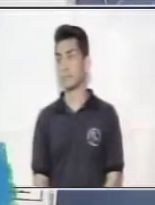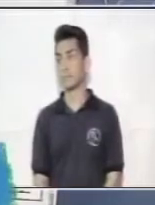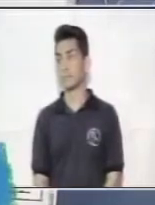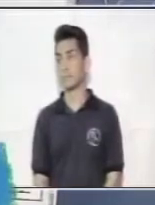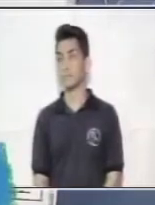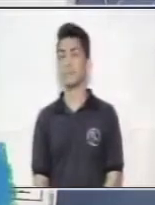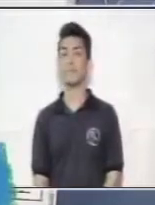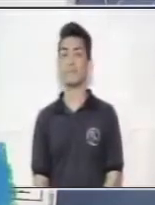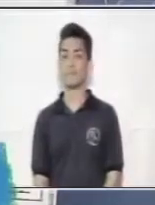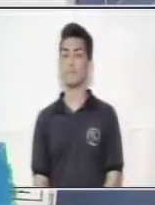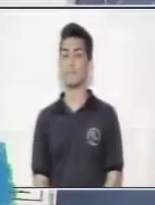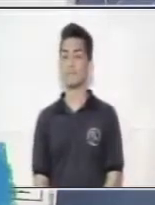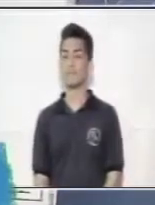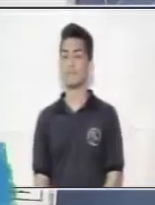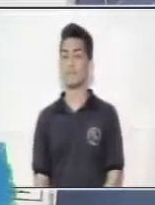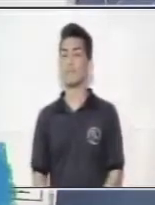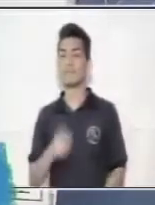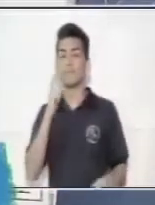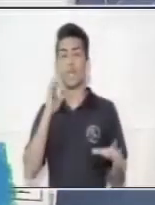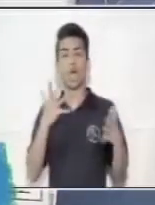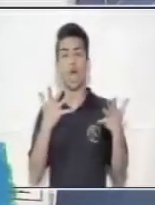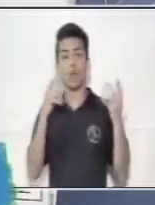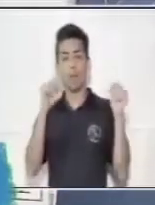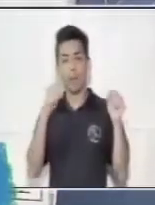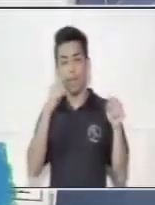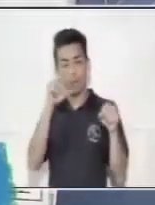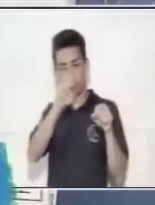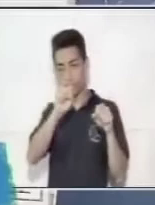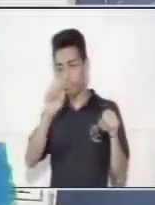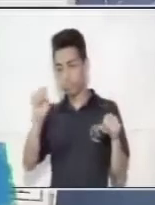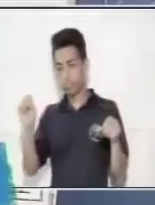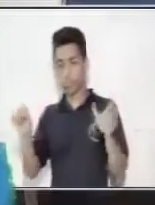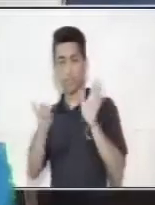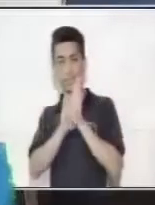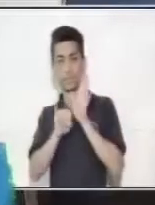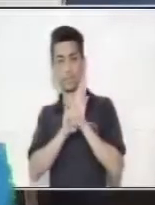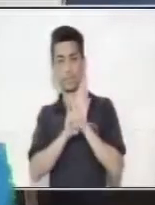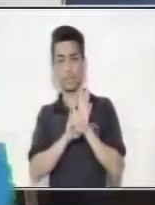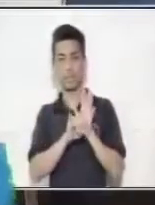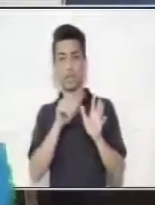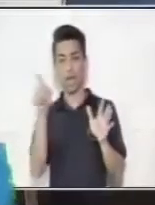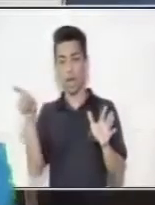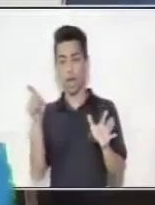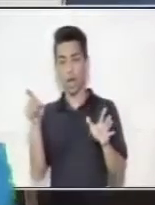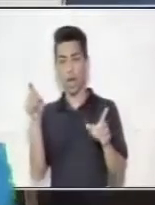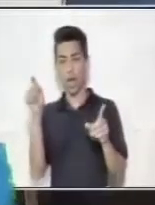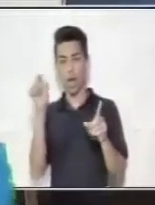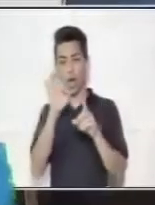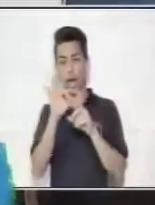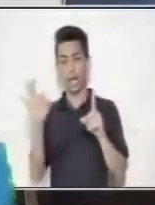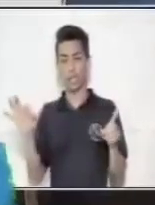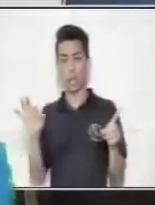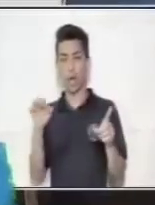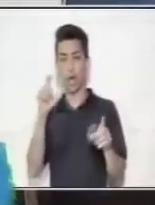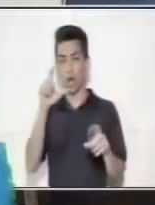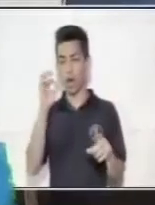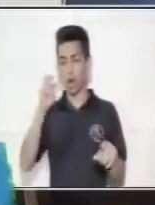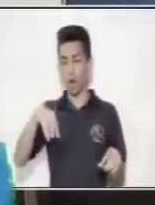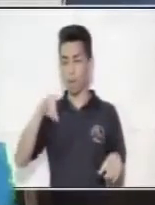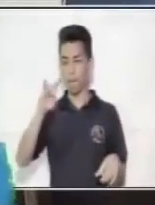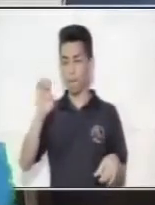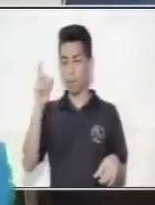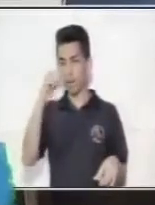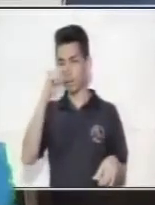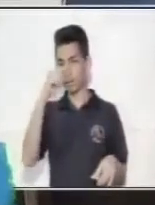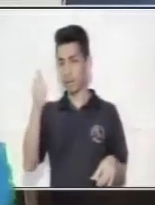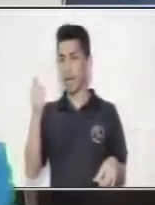Bueno, entonces, ¿cómo podemos identificar nosotros aquí una oración compuesta? Vamos a identificarlo